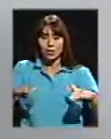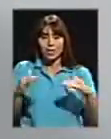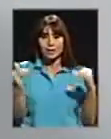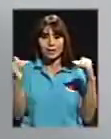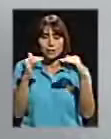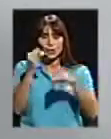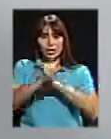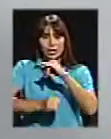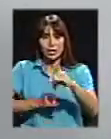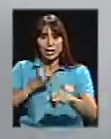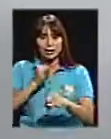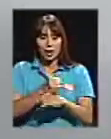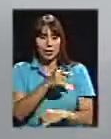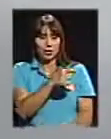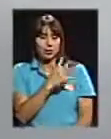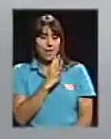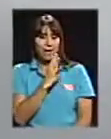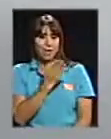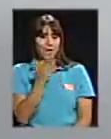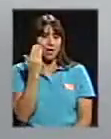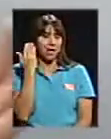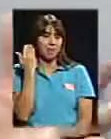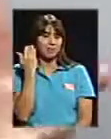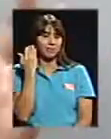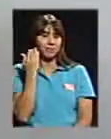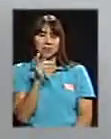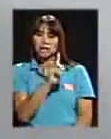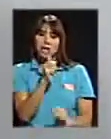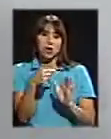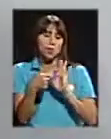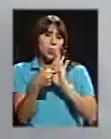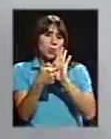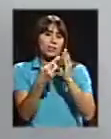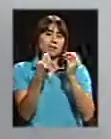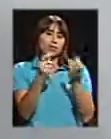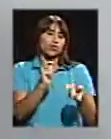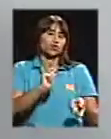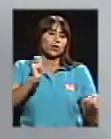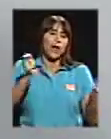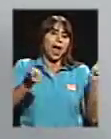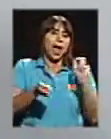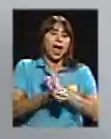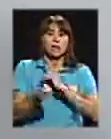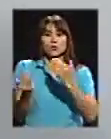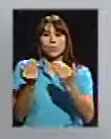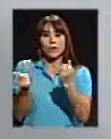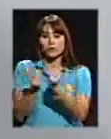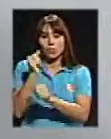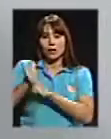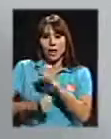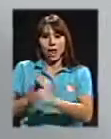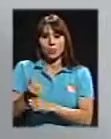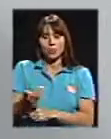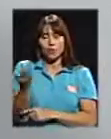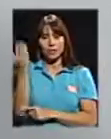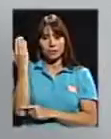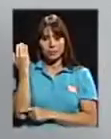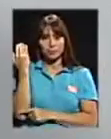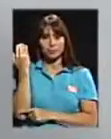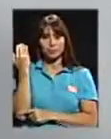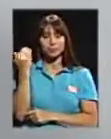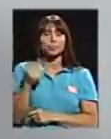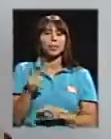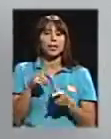usted hacía referencia, que no muestra muchos cambios respecto del año anterior. De manera que